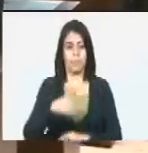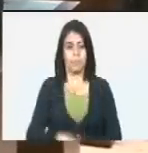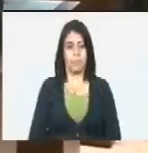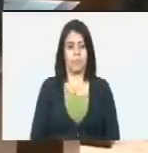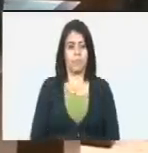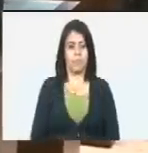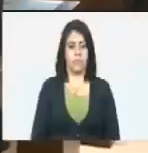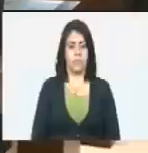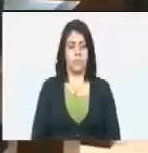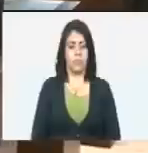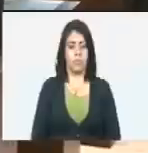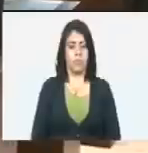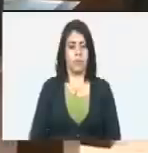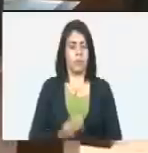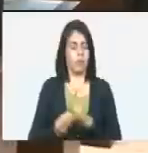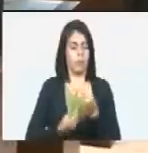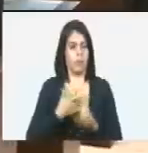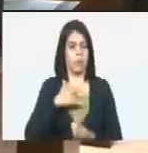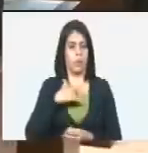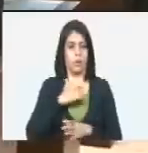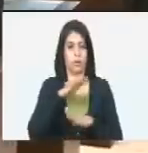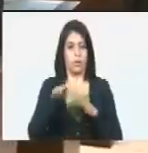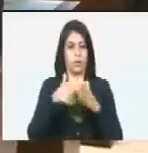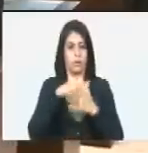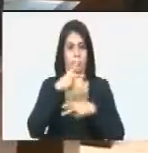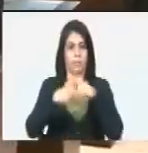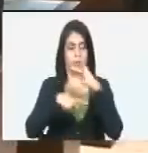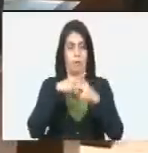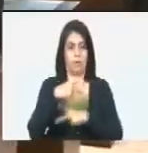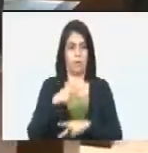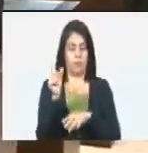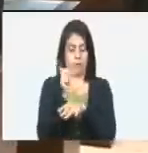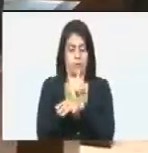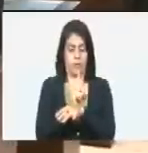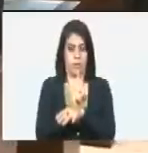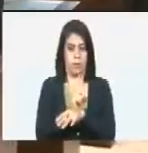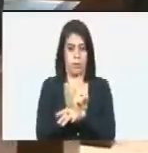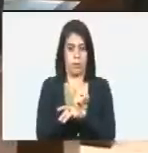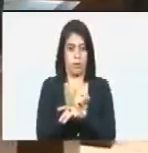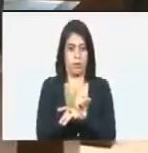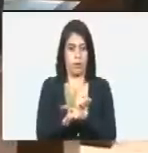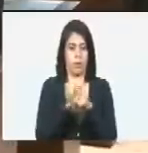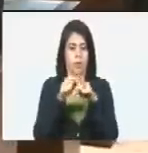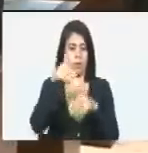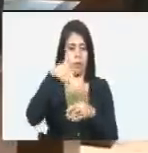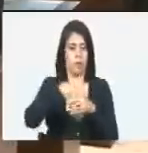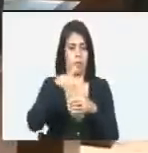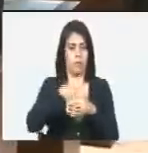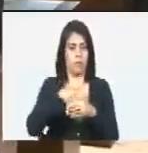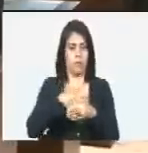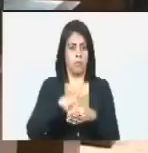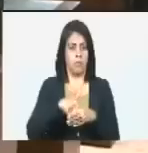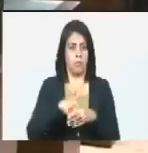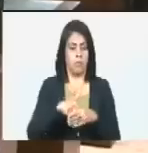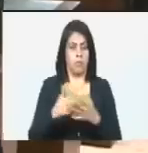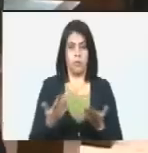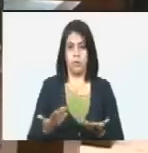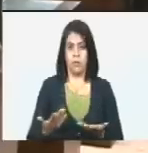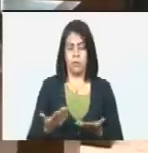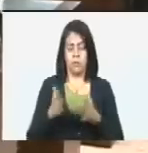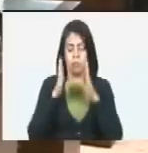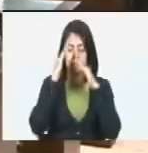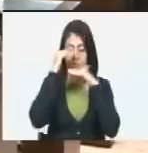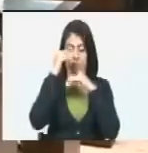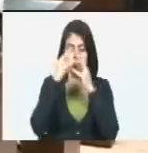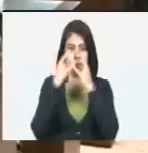cosa tan extraña. Todo este proceso se acelera en plenas elecciones. Llama la atención. No